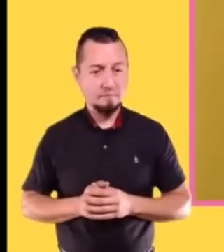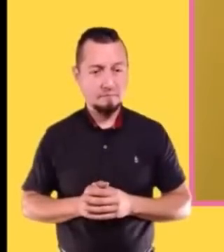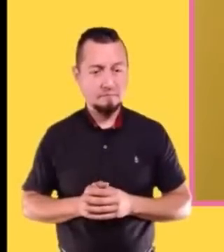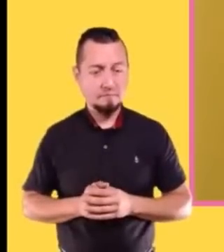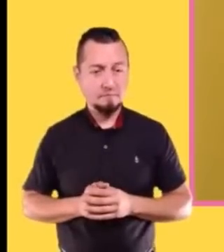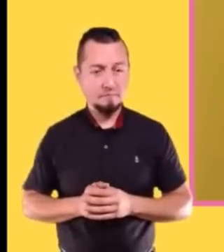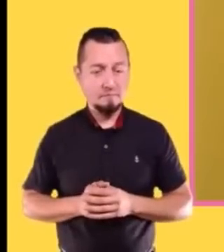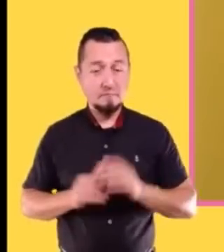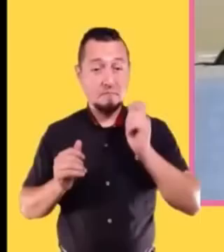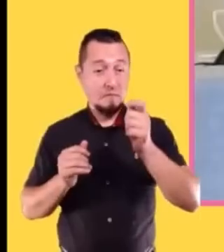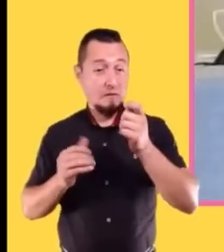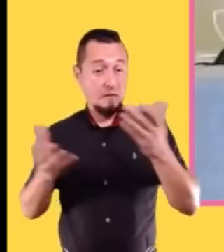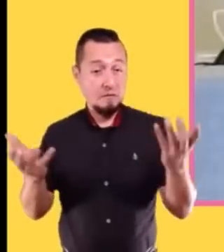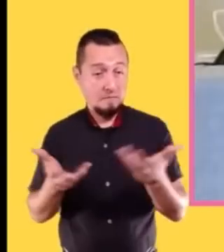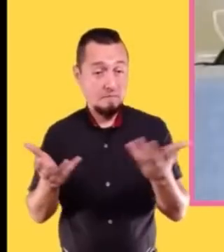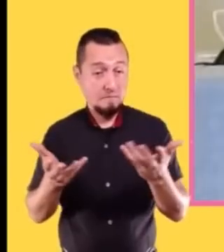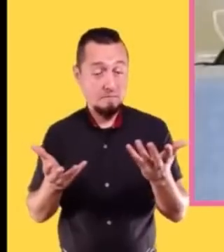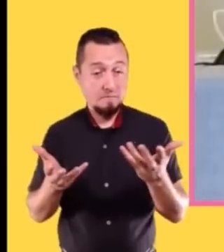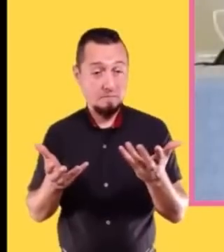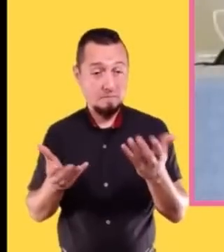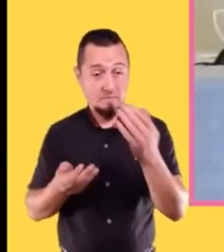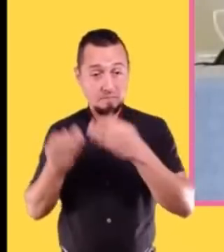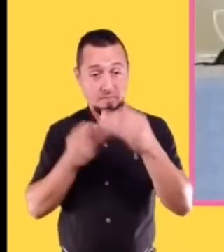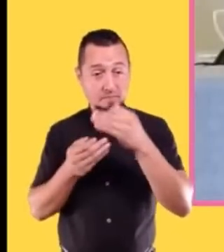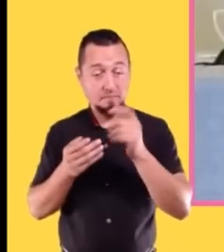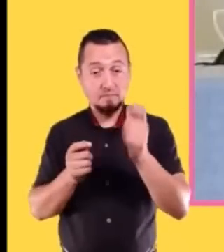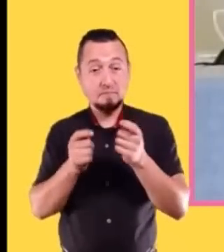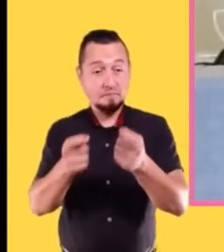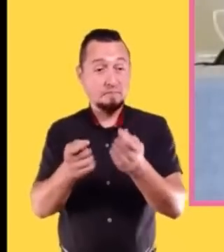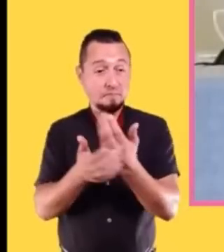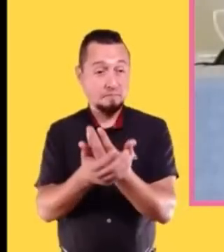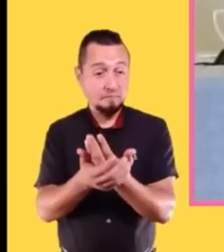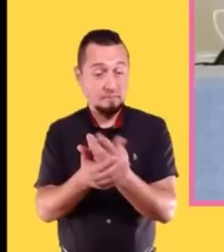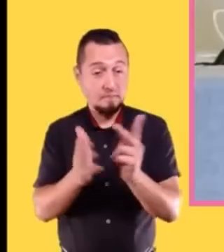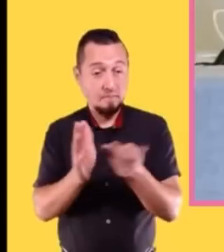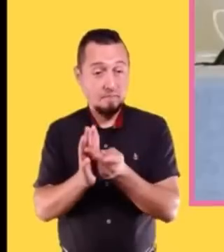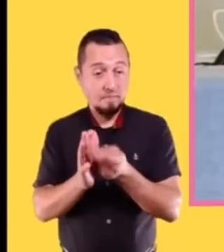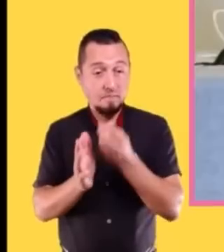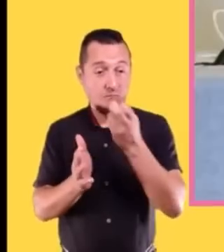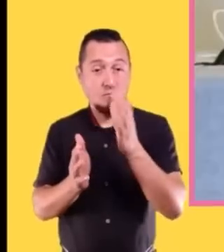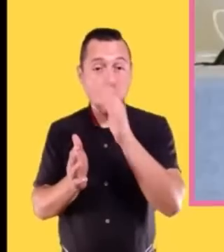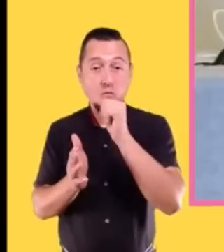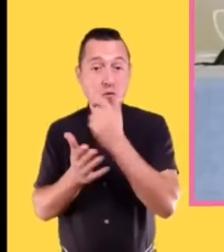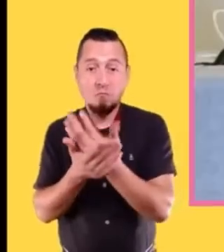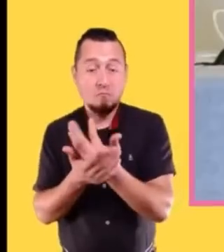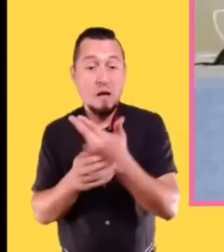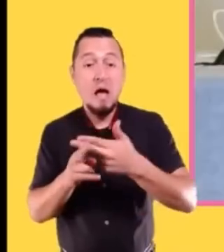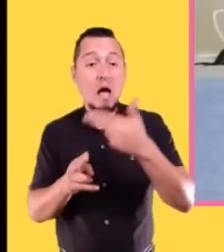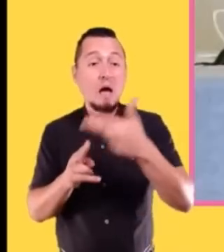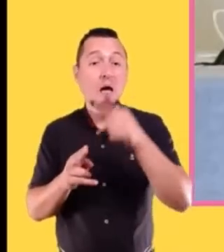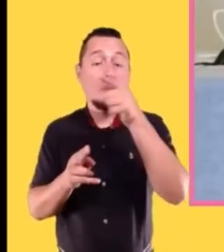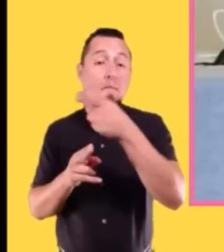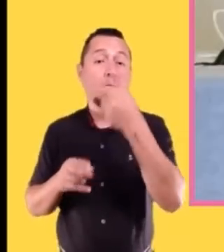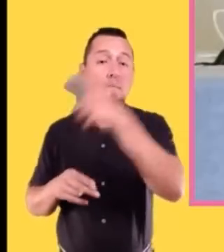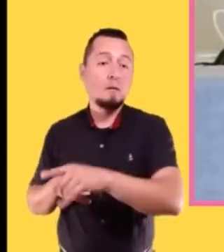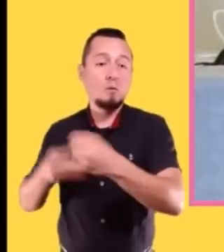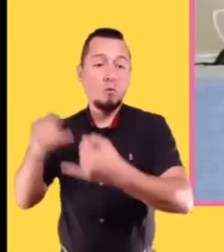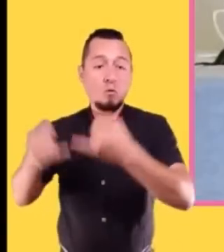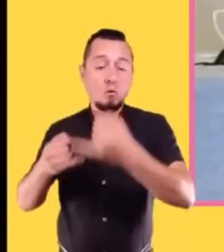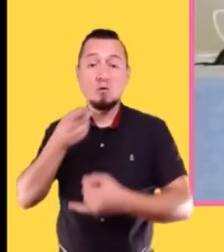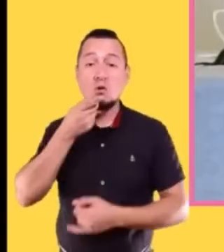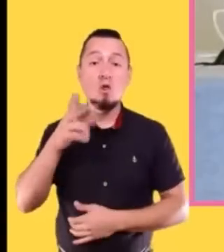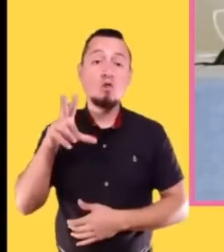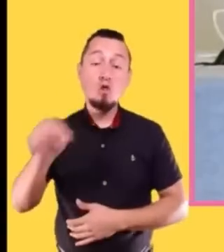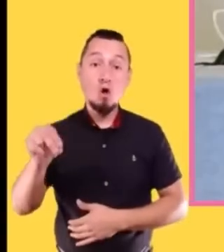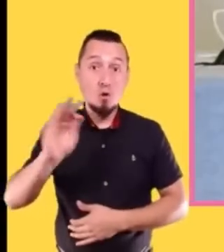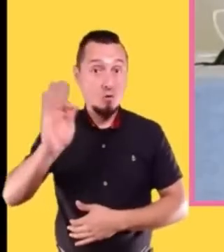de lo que está detenido es la entrega a los niños y niñas. Eso no podría suceder en caso de que la resolución judicial hiciera que no se entregue.